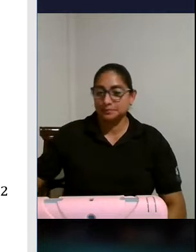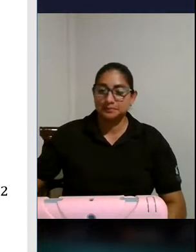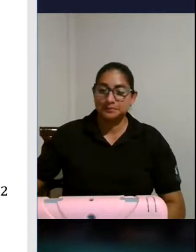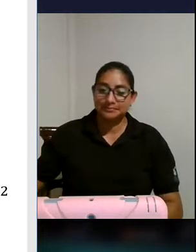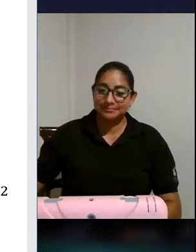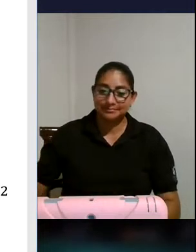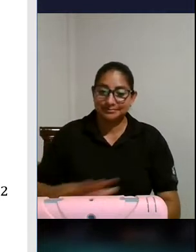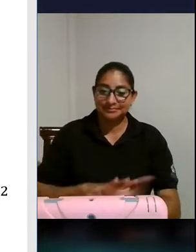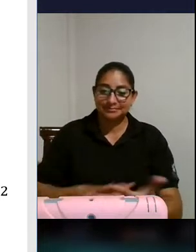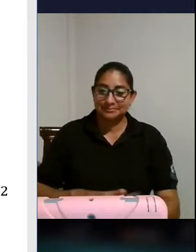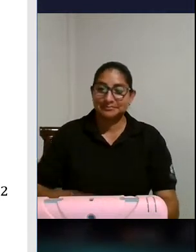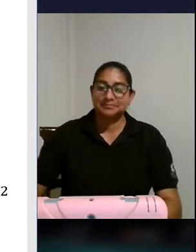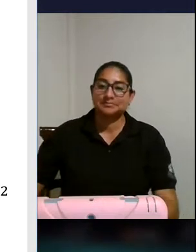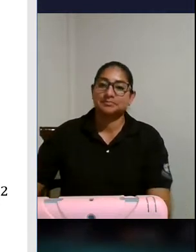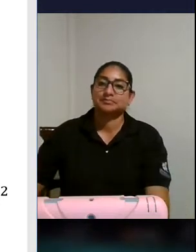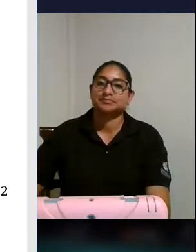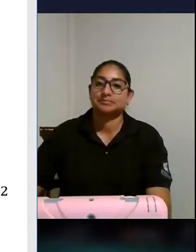menos 7